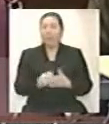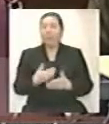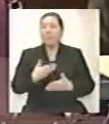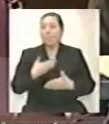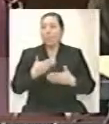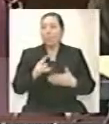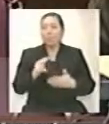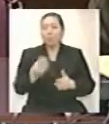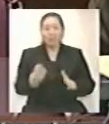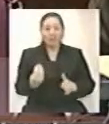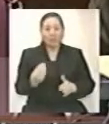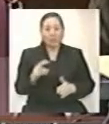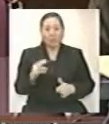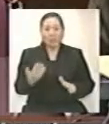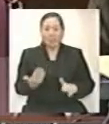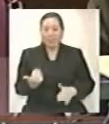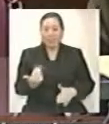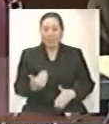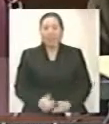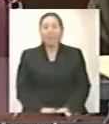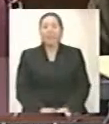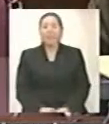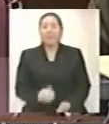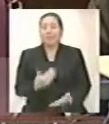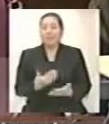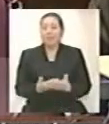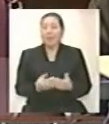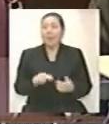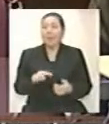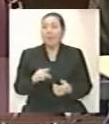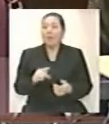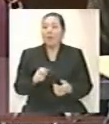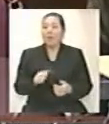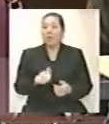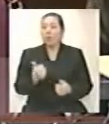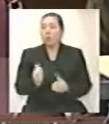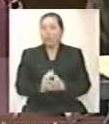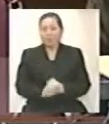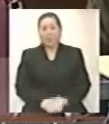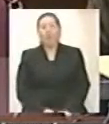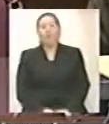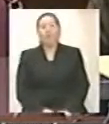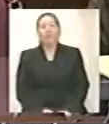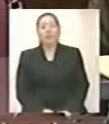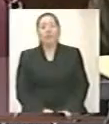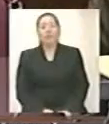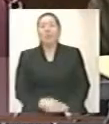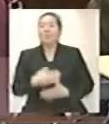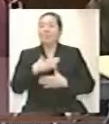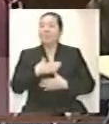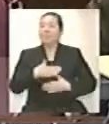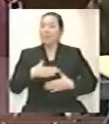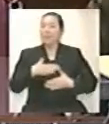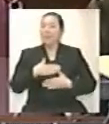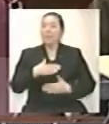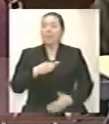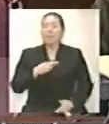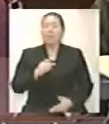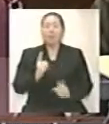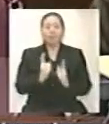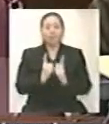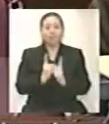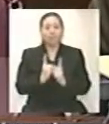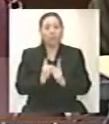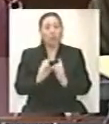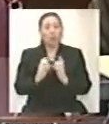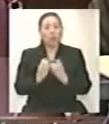Poesía 2014 y 2015, gracias al colectivo Macondo y a otros compañeros. Me satisface que Manuel nos represente